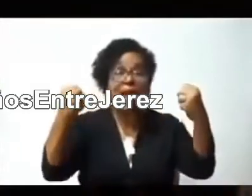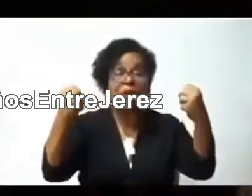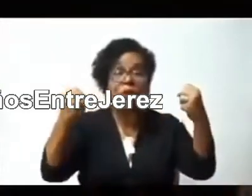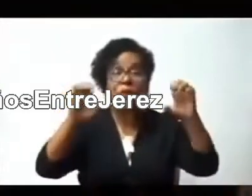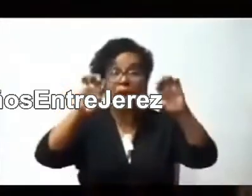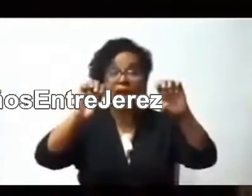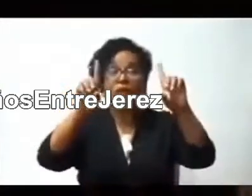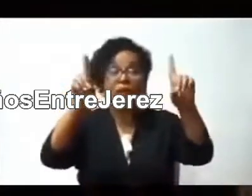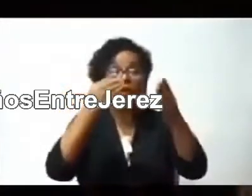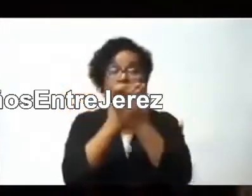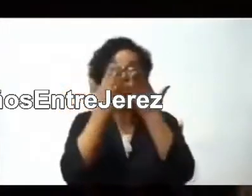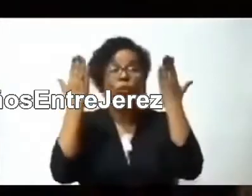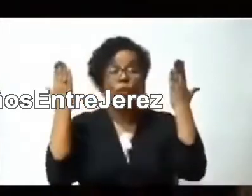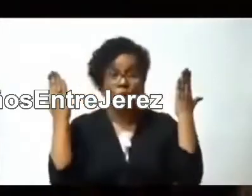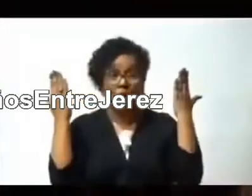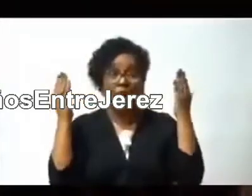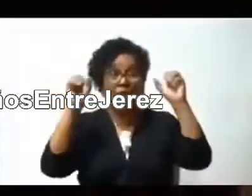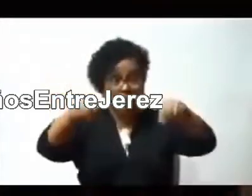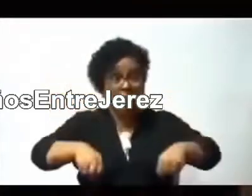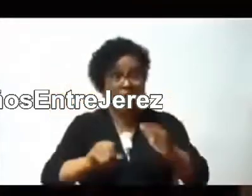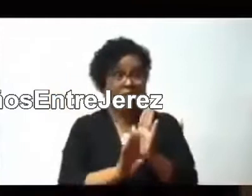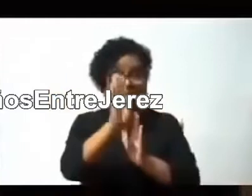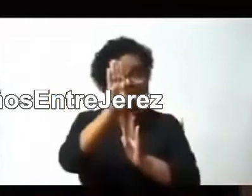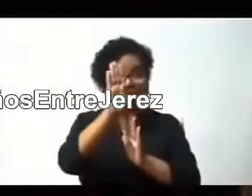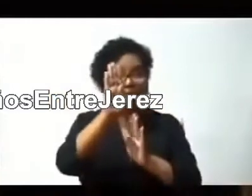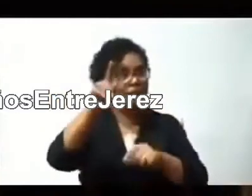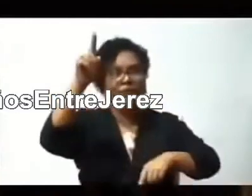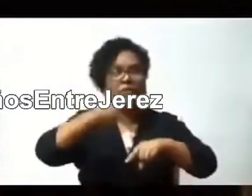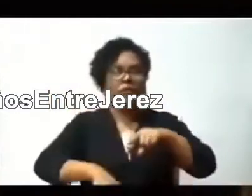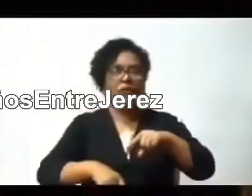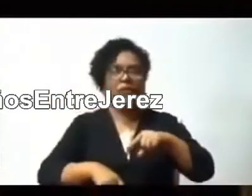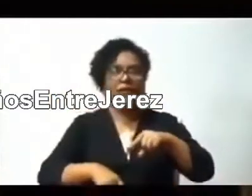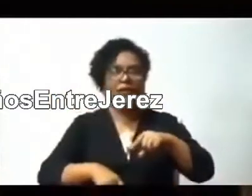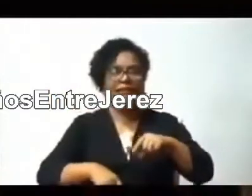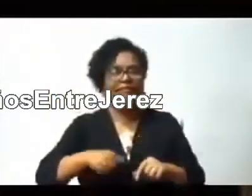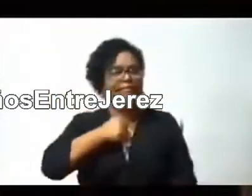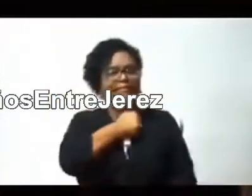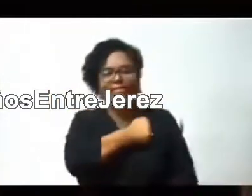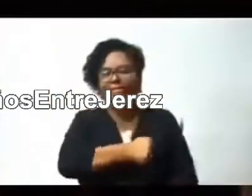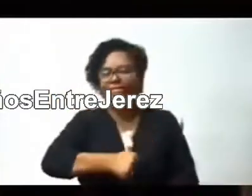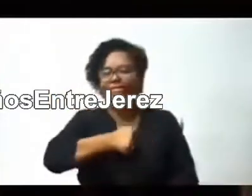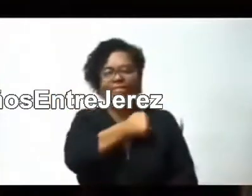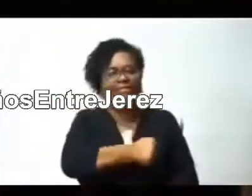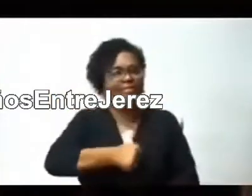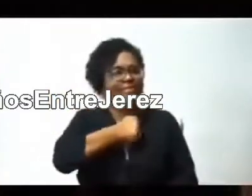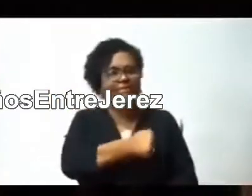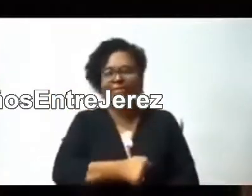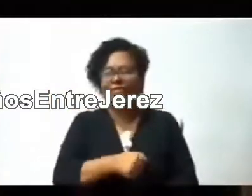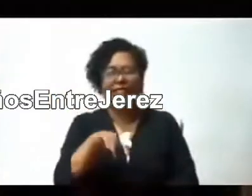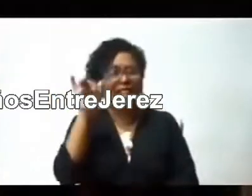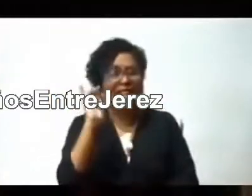país evolucione, que progrese. Y lamentablemente considero que sumado a la delincuencia